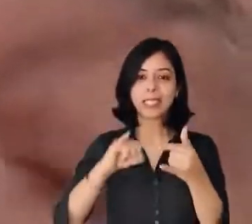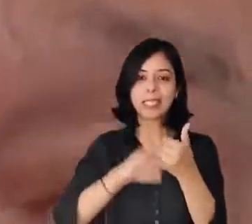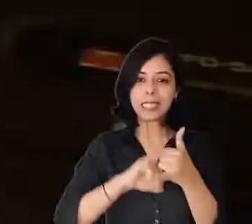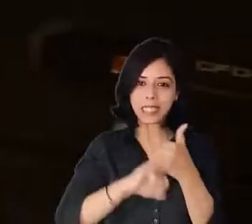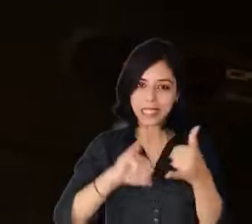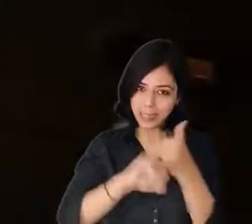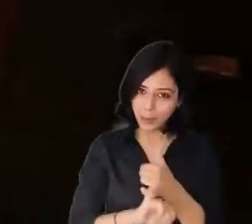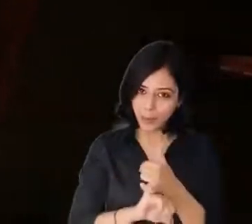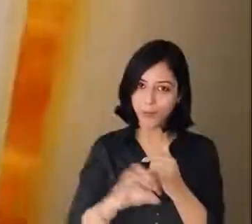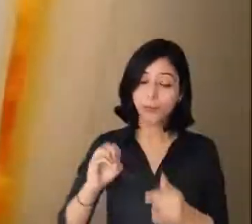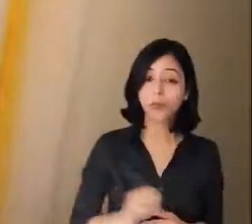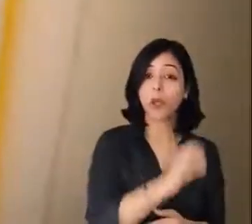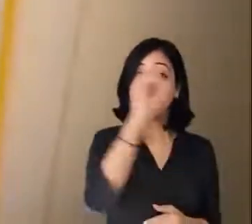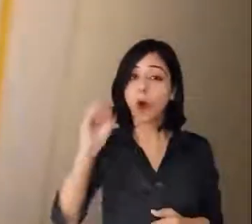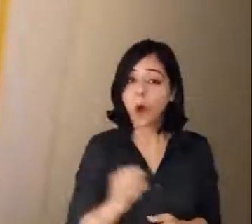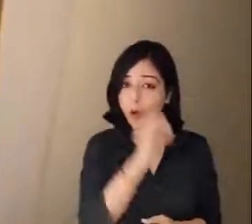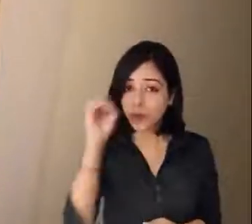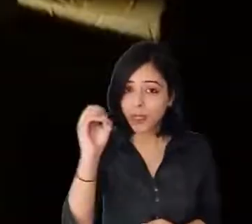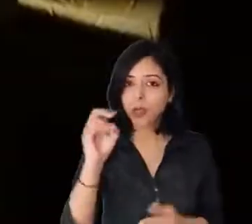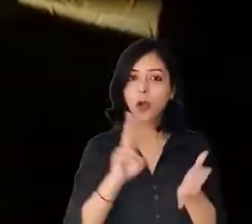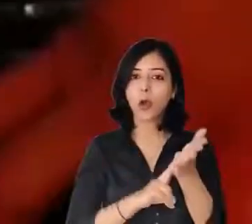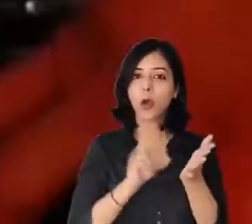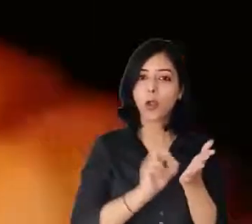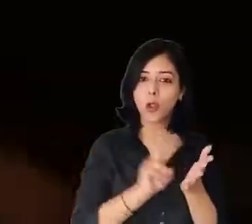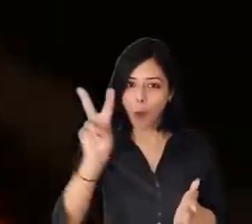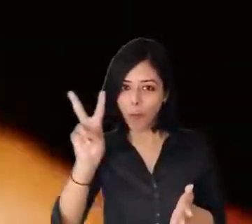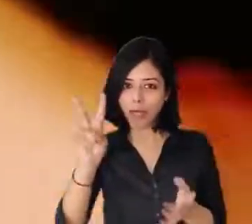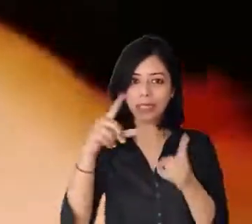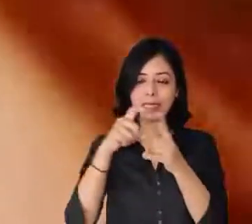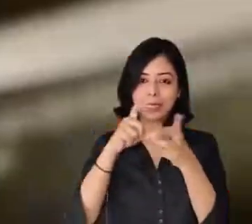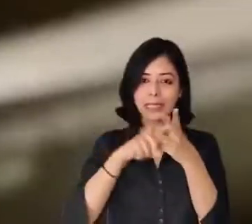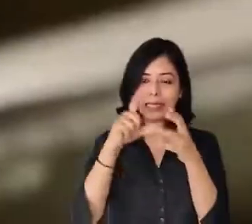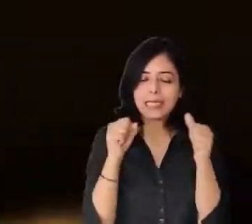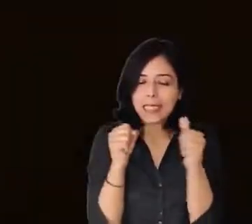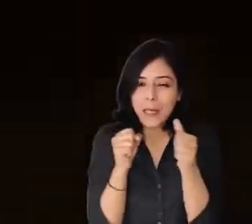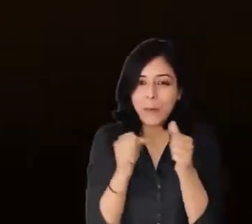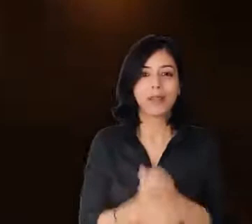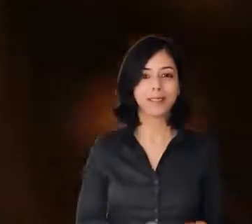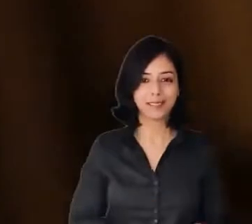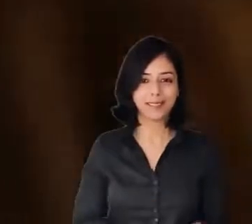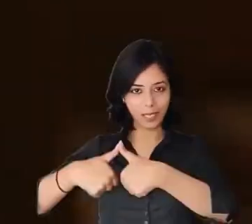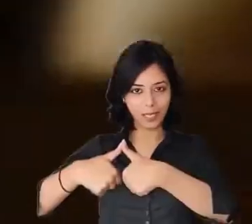mostrarle. Un nuevo cassette de música.